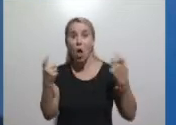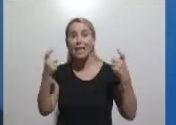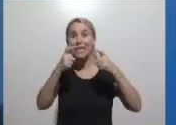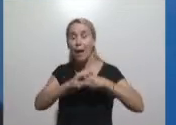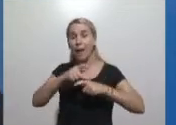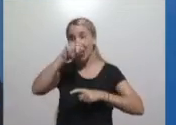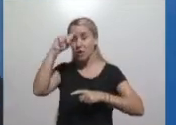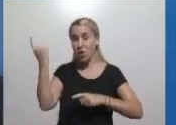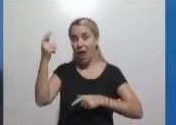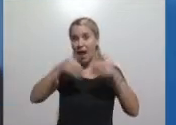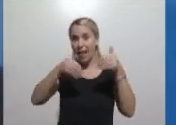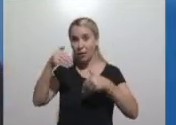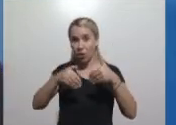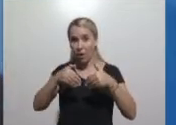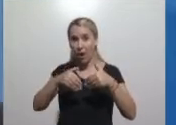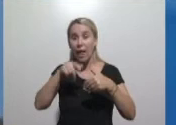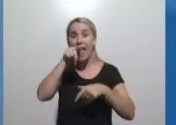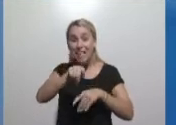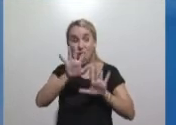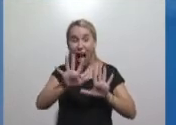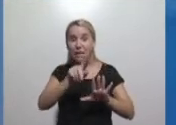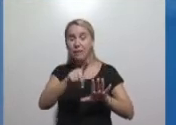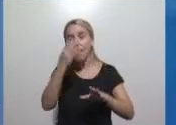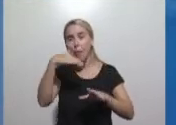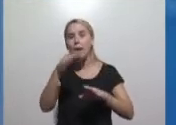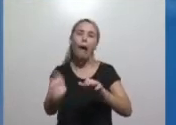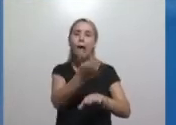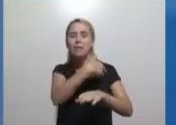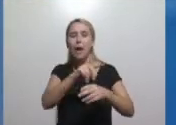Nacional Electoral y eso no fue tenido en cuenta.